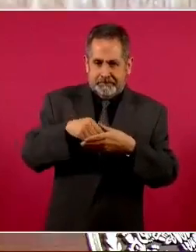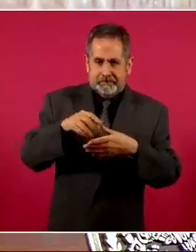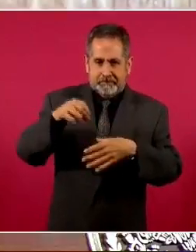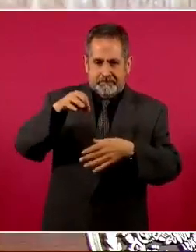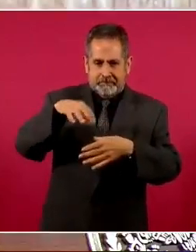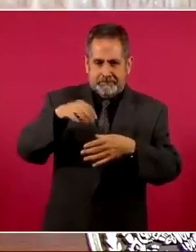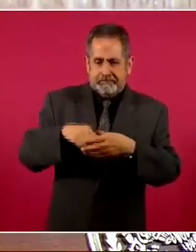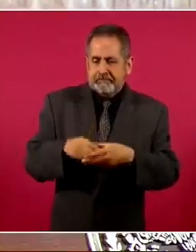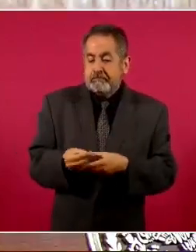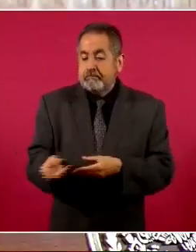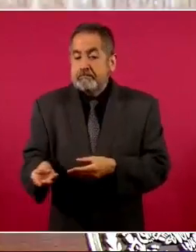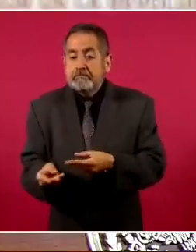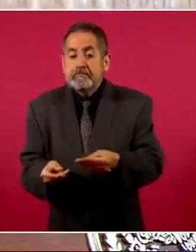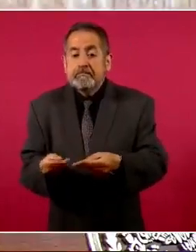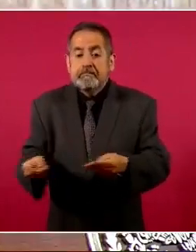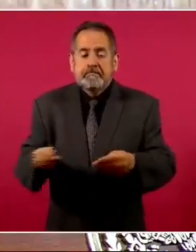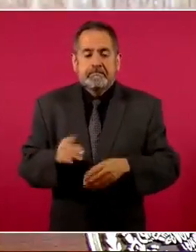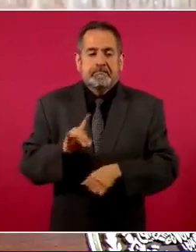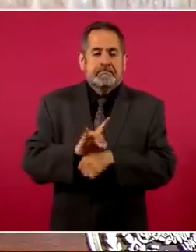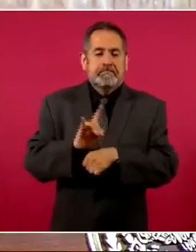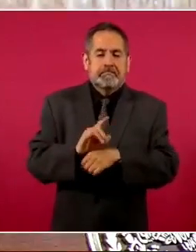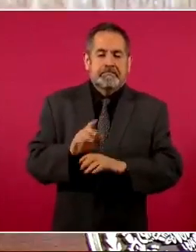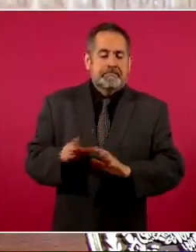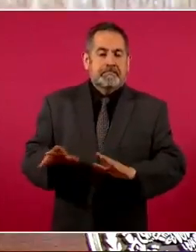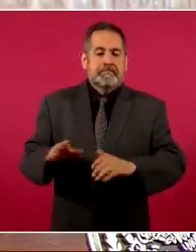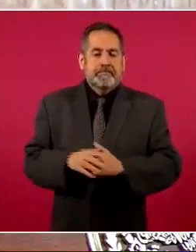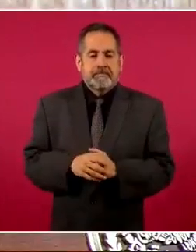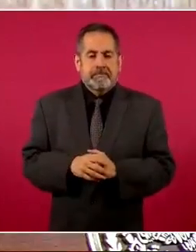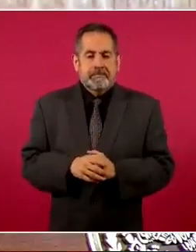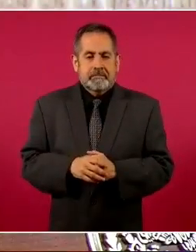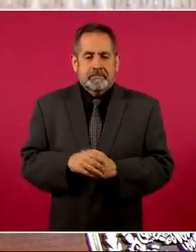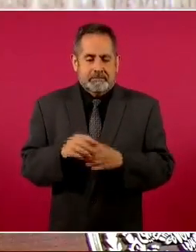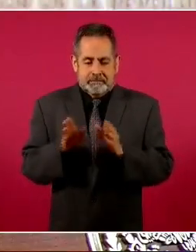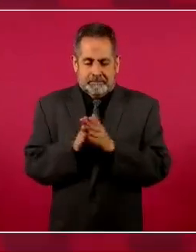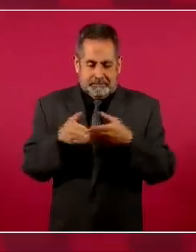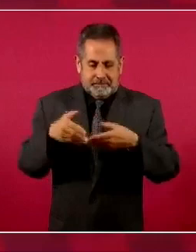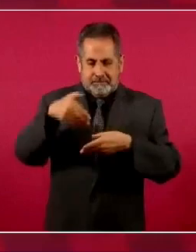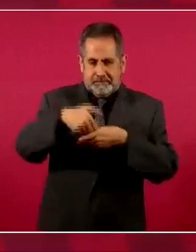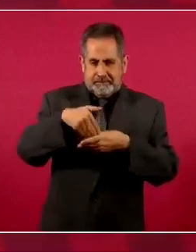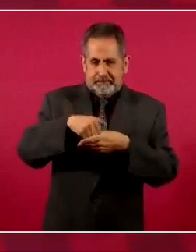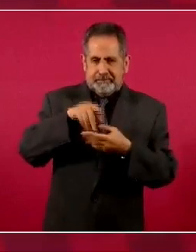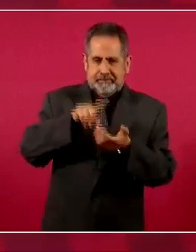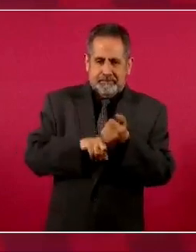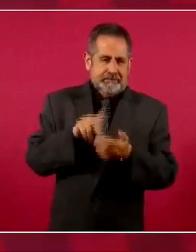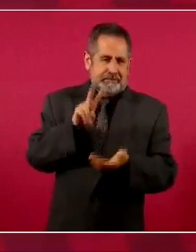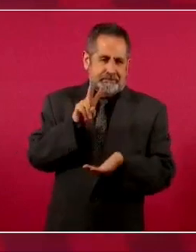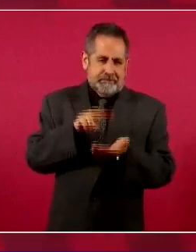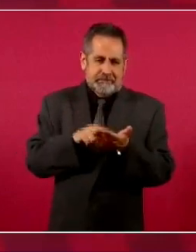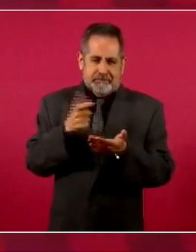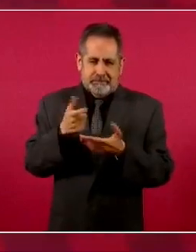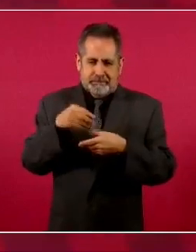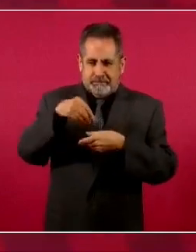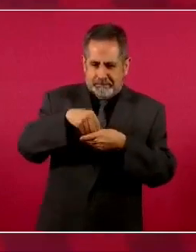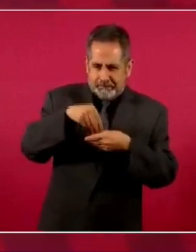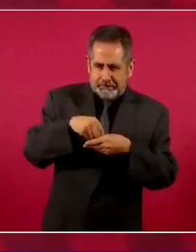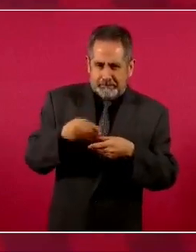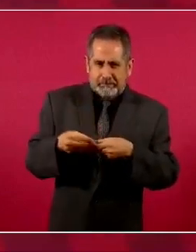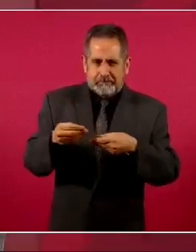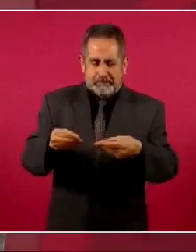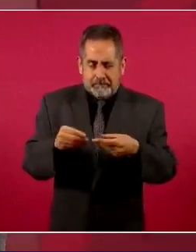¿sí? Y ponían 2,000 pesos por las carteras, en las carteras y la